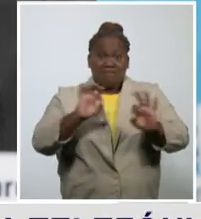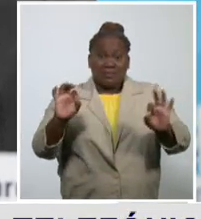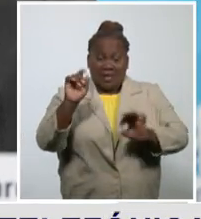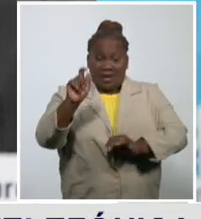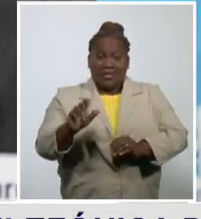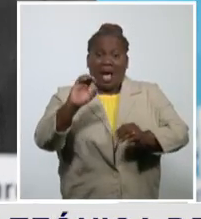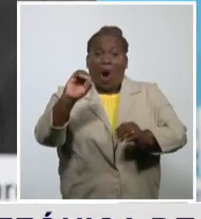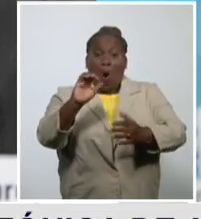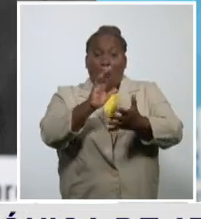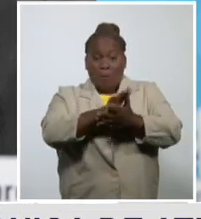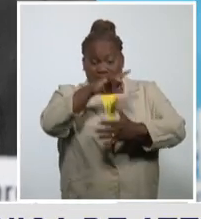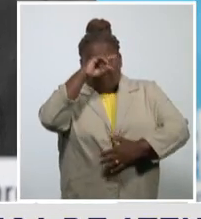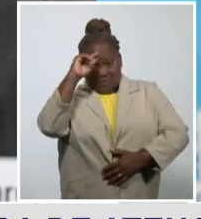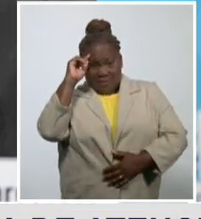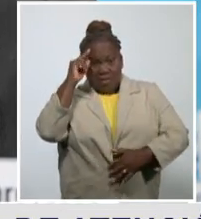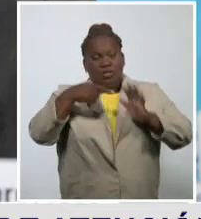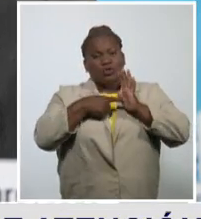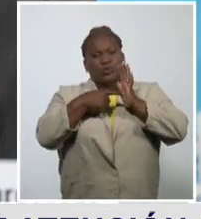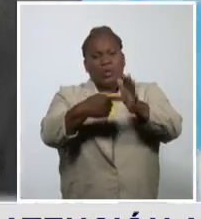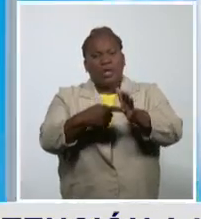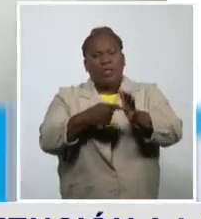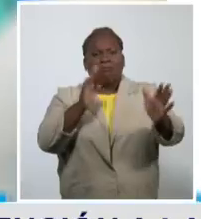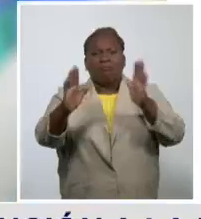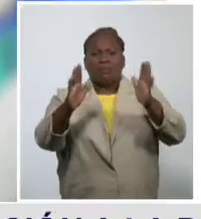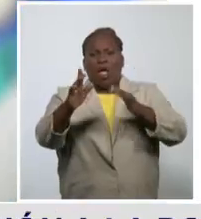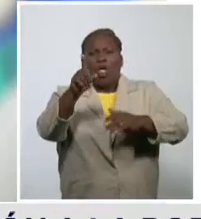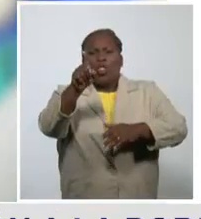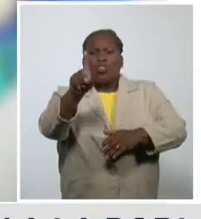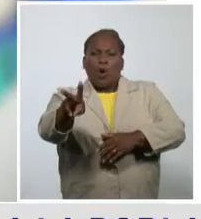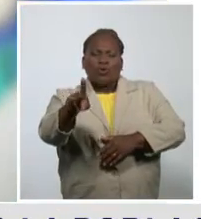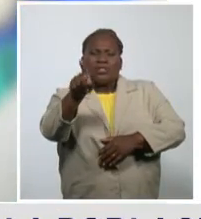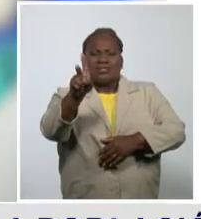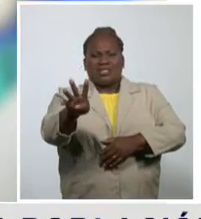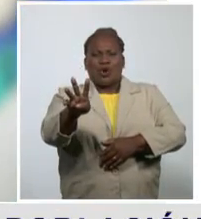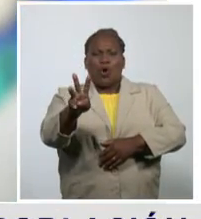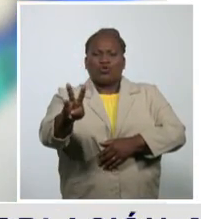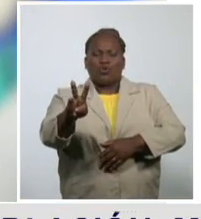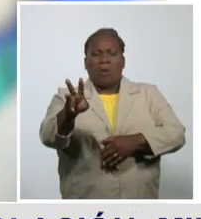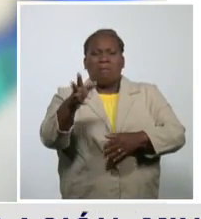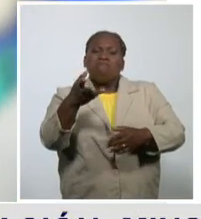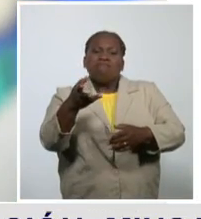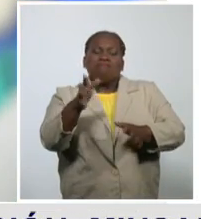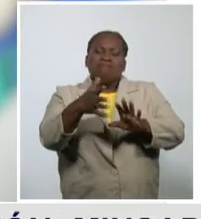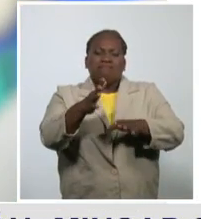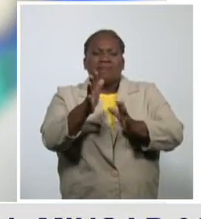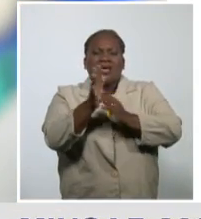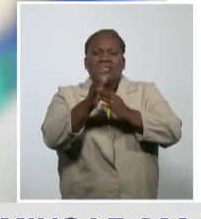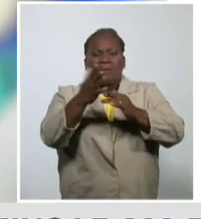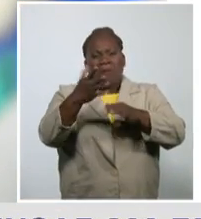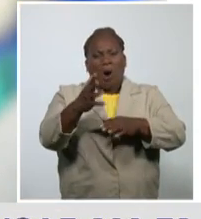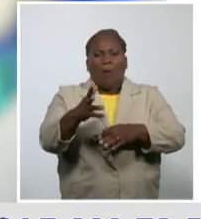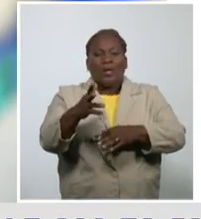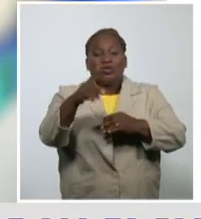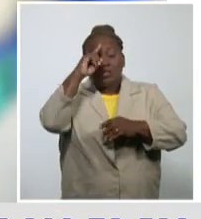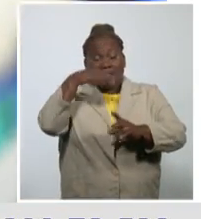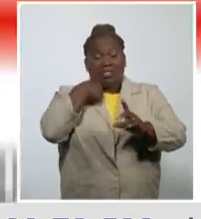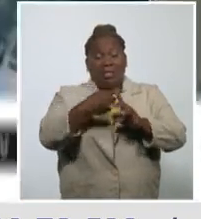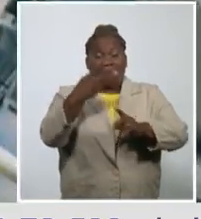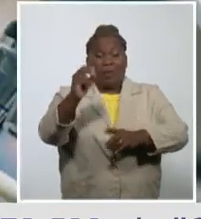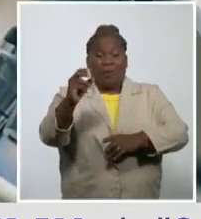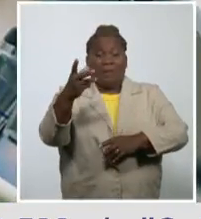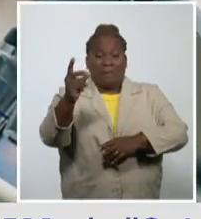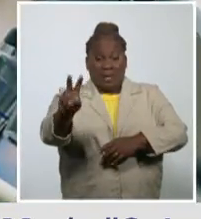de la Salud sugieren un plazo de entre 12 y 18 meses, o sea, para septiembre de 2021, tomando como